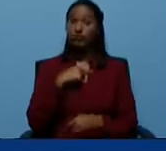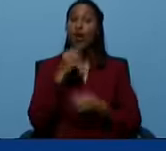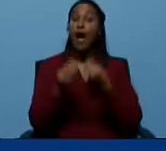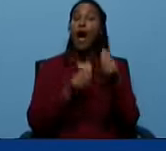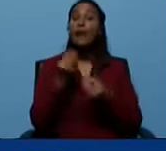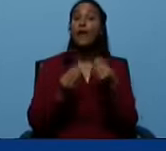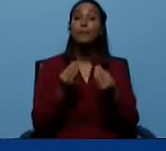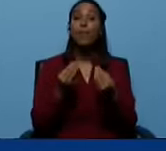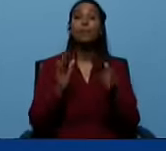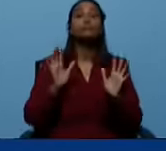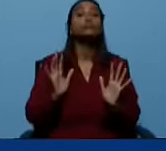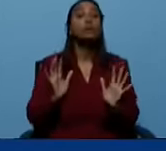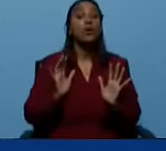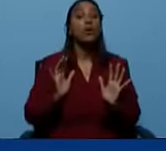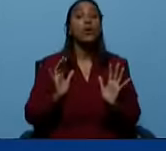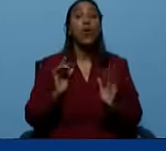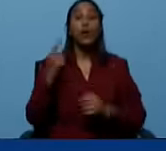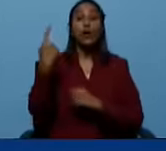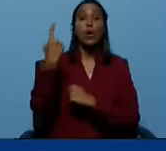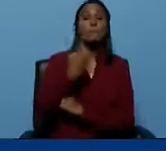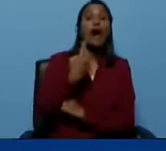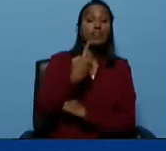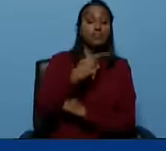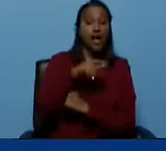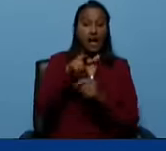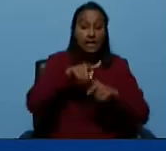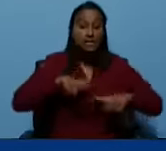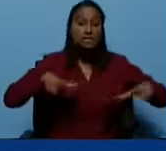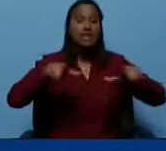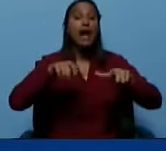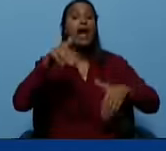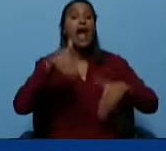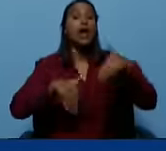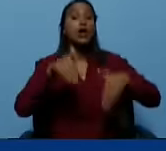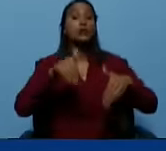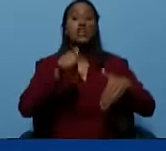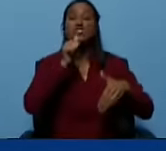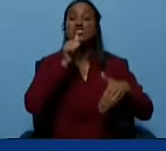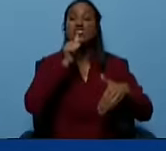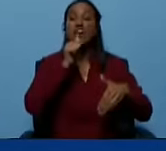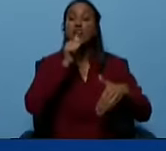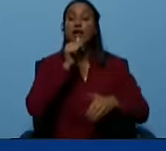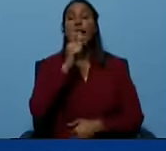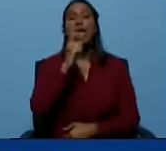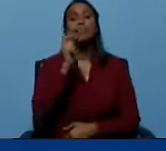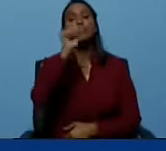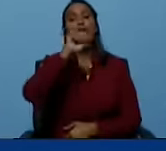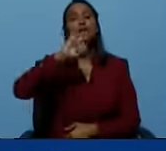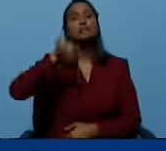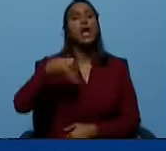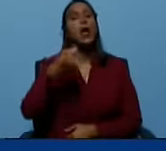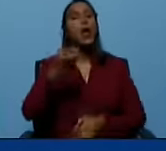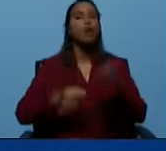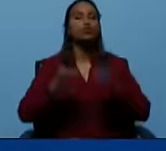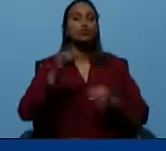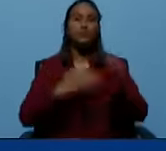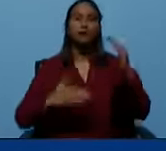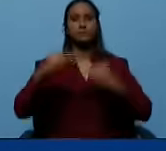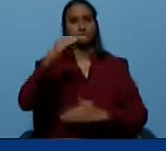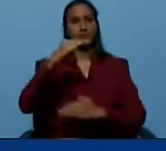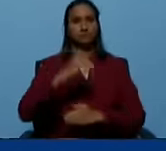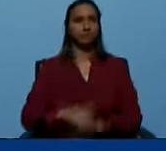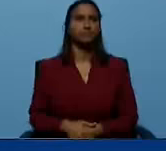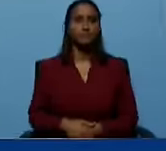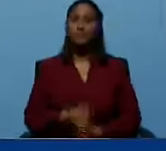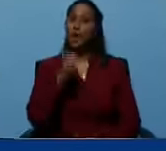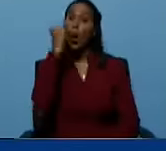electoral. La última palabra en Venezuela la tiene el Tribunal Supremo de Justicia. Para cerrar este ciclo de preguntas,